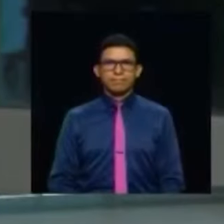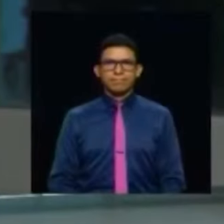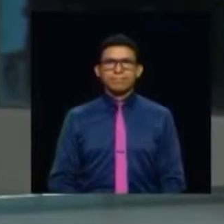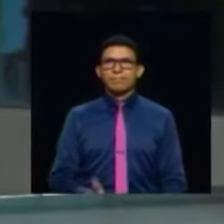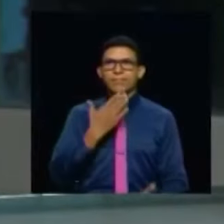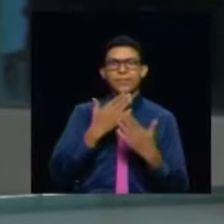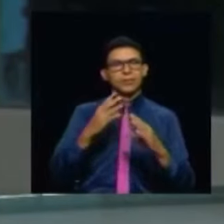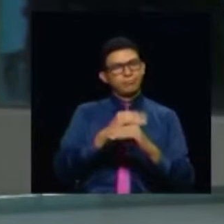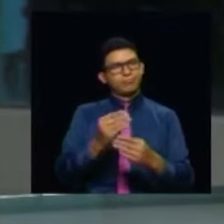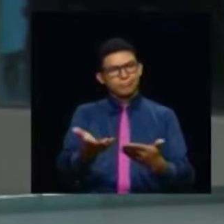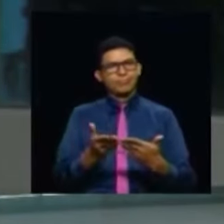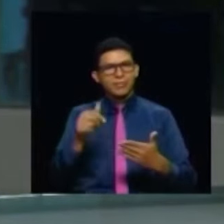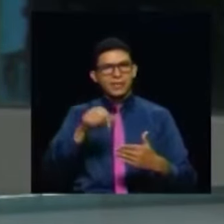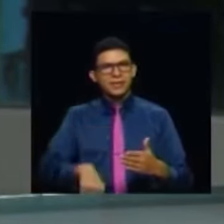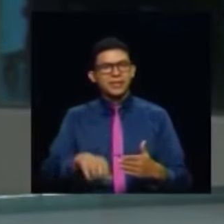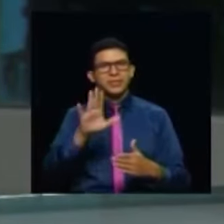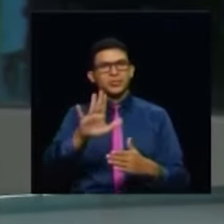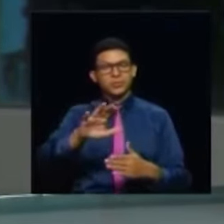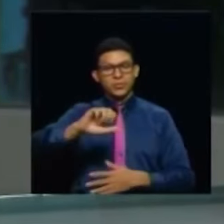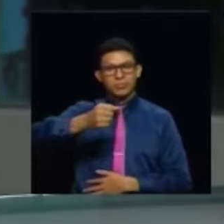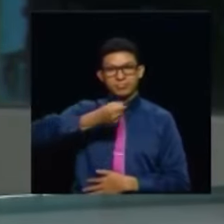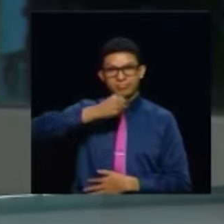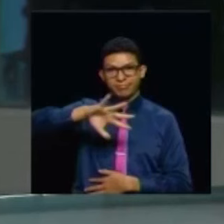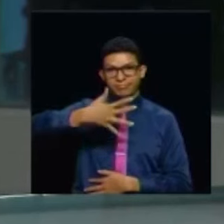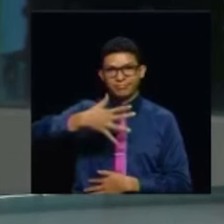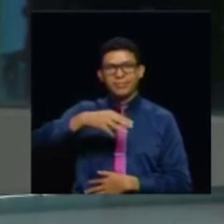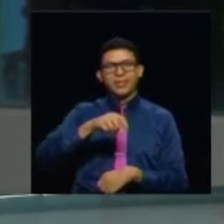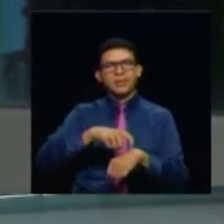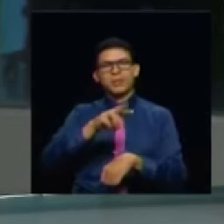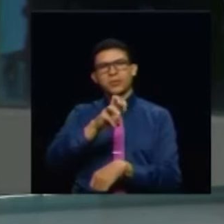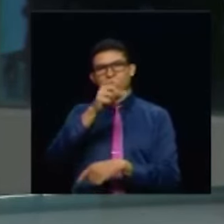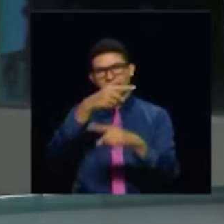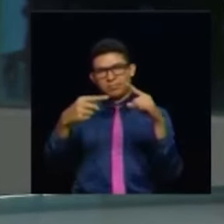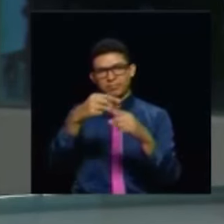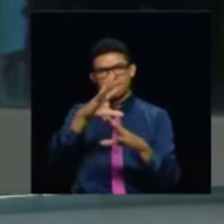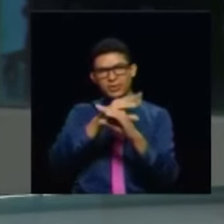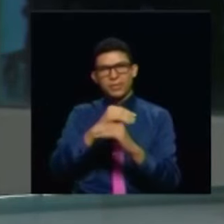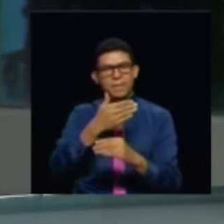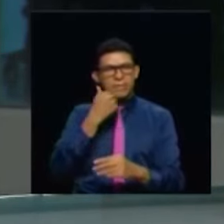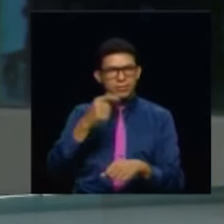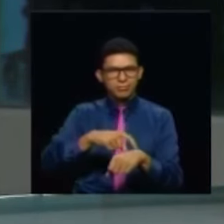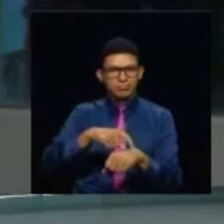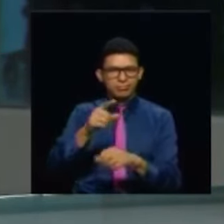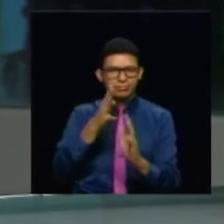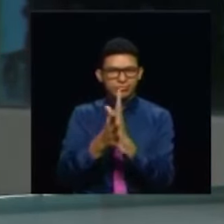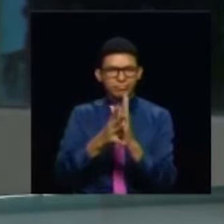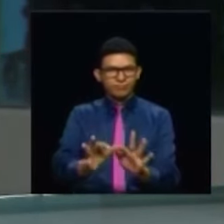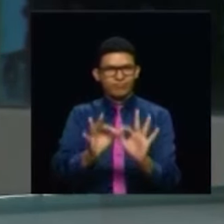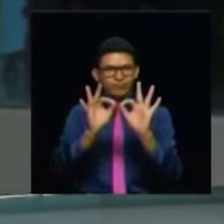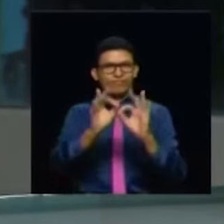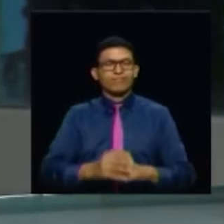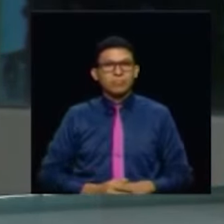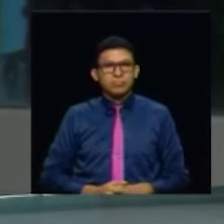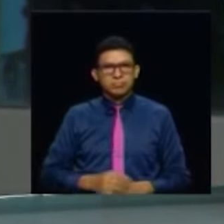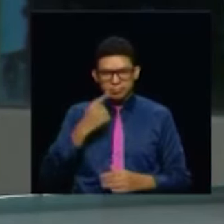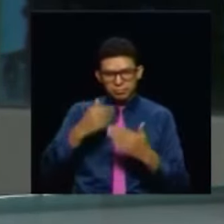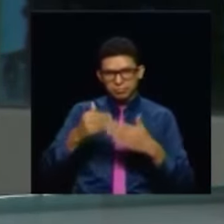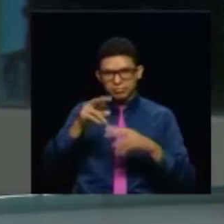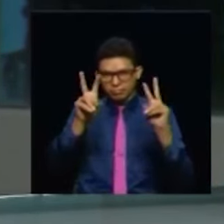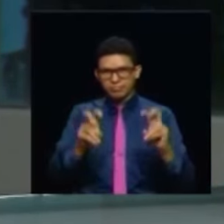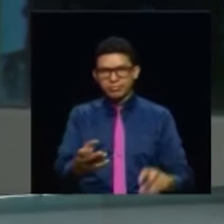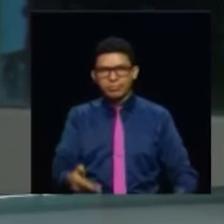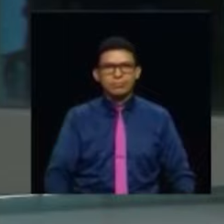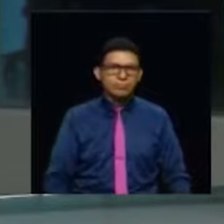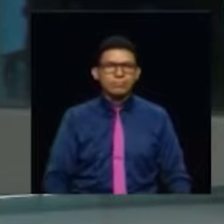Buenas noches, bienvenidos a Noticinco. Son las 8:30 de la noche, la mejor hora para estar bien informados. Soy Laura Donés y vamos ya con los titulares